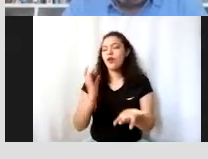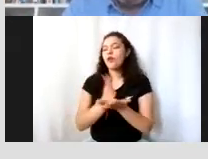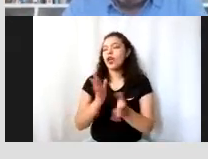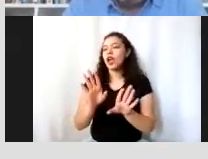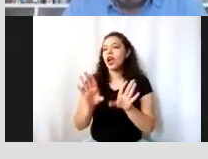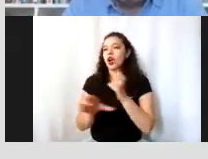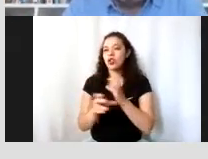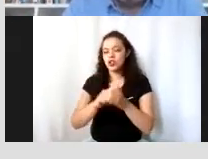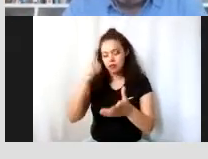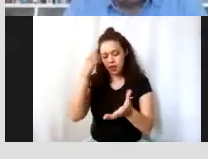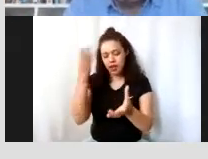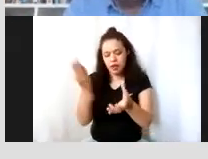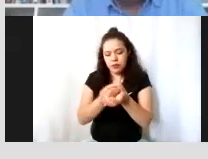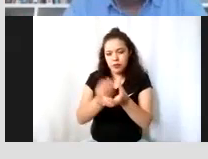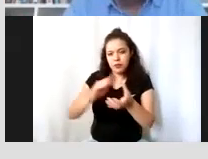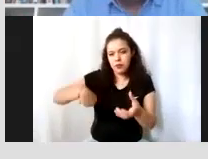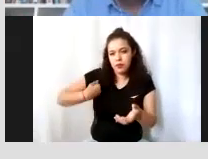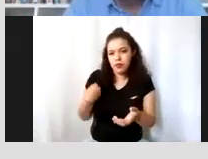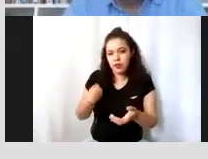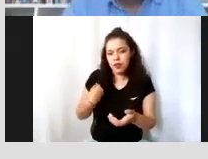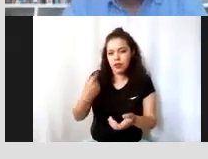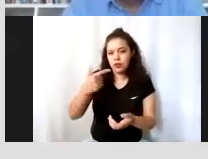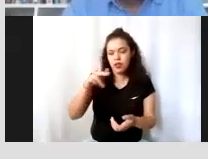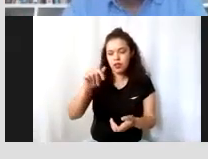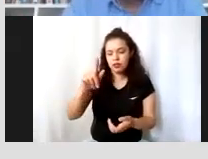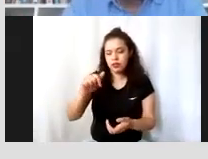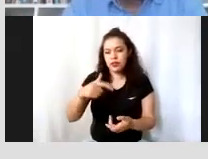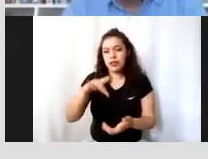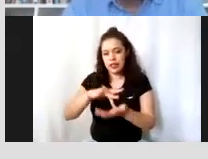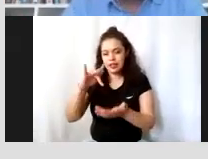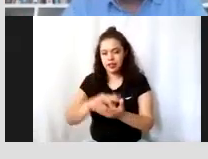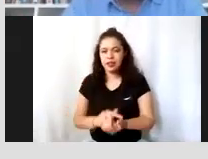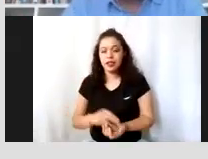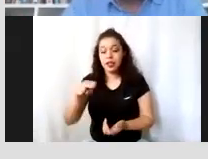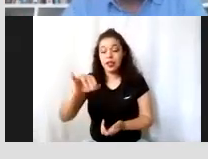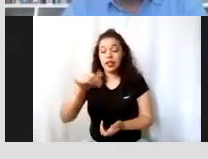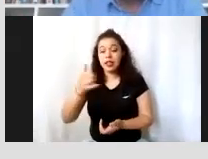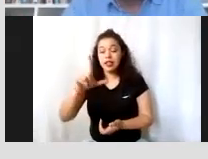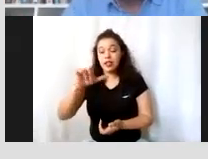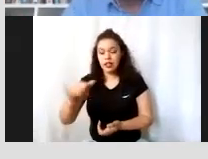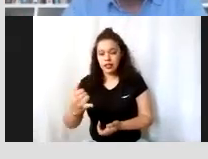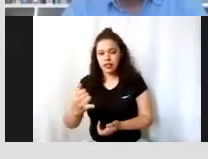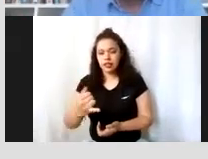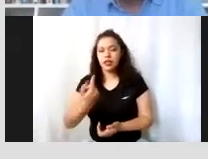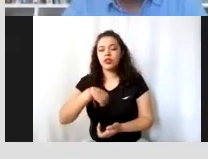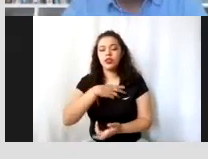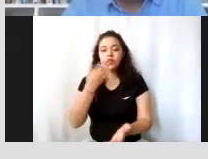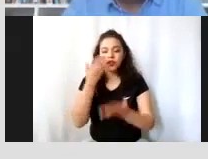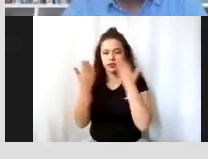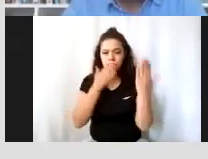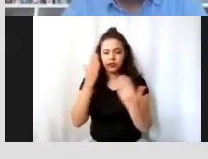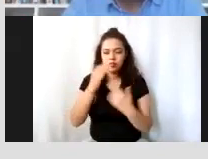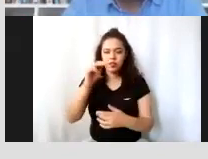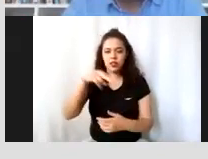el expediente. Guadalupe Ruiz, gracias. A tus órdenes, Guadalupe. Nayeli, entonces, en nuestro caso, que trabajamos en una escuela, solicitamos INE de